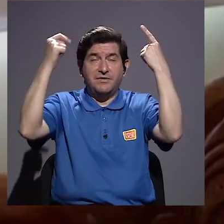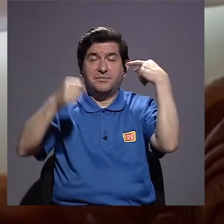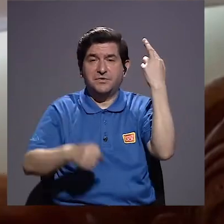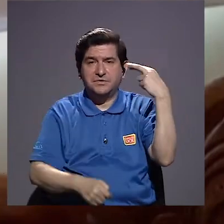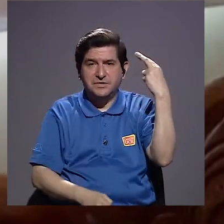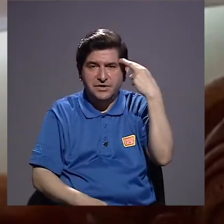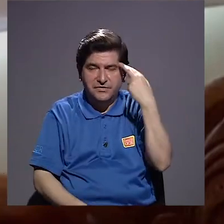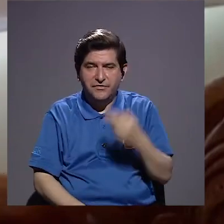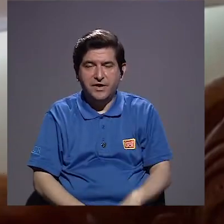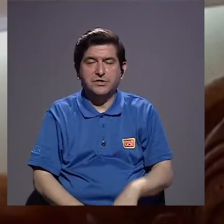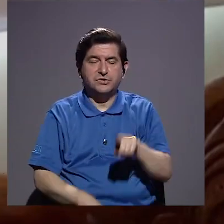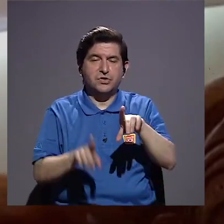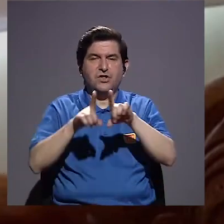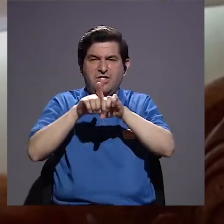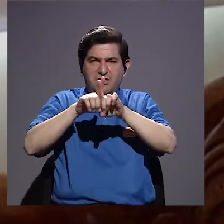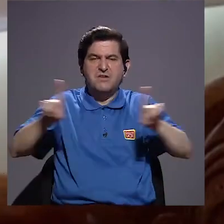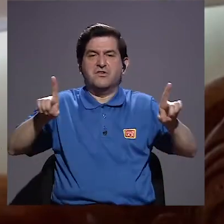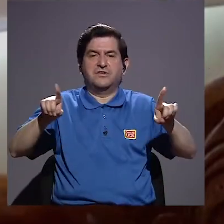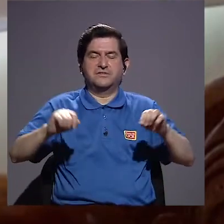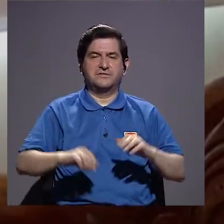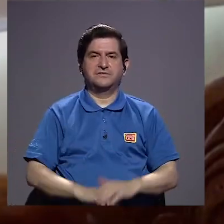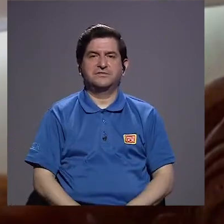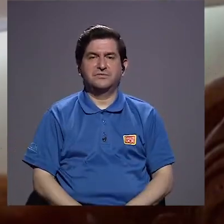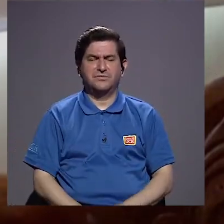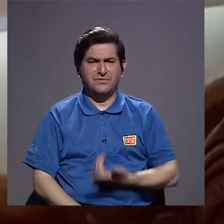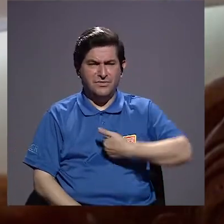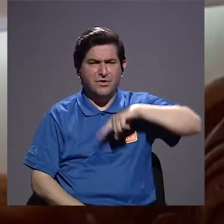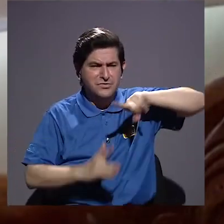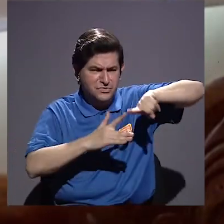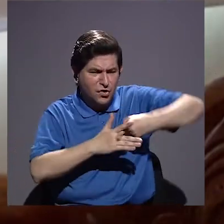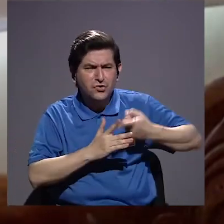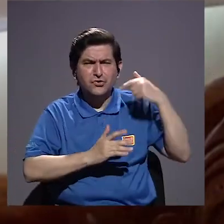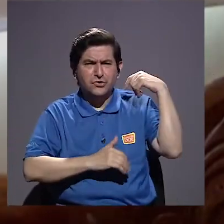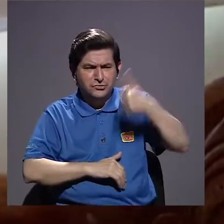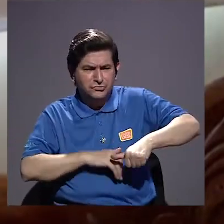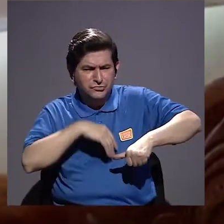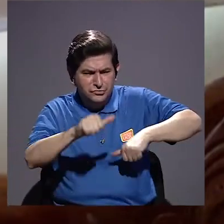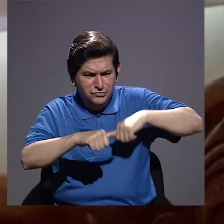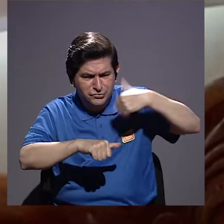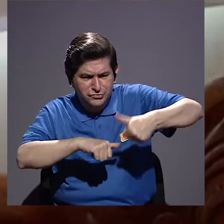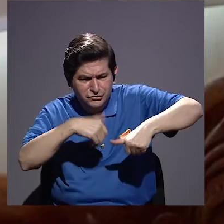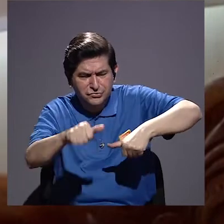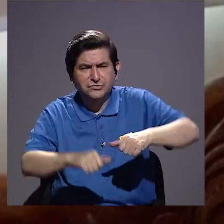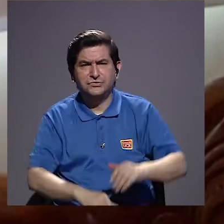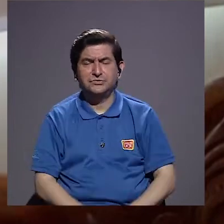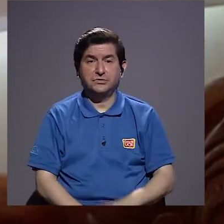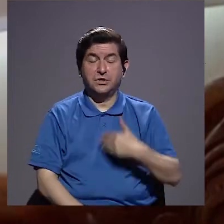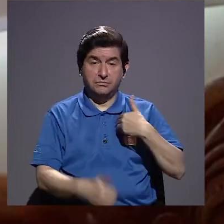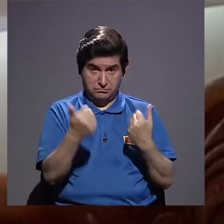causales de divorcio. Y entonces comenzamos una lucha que recibió el apoyo, por